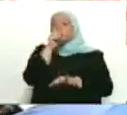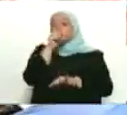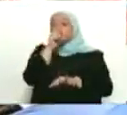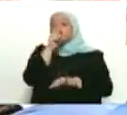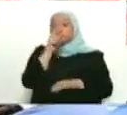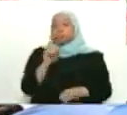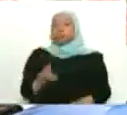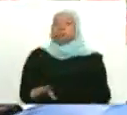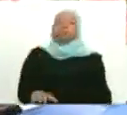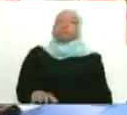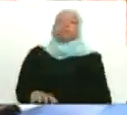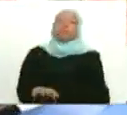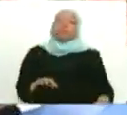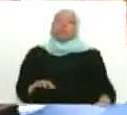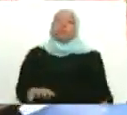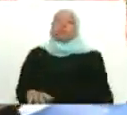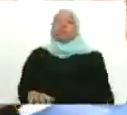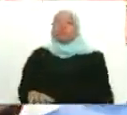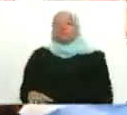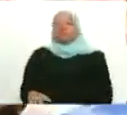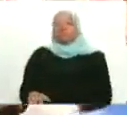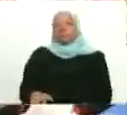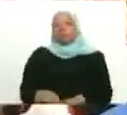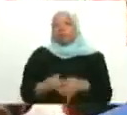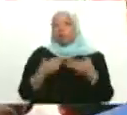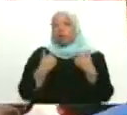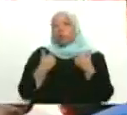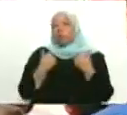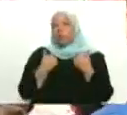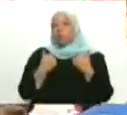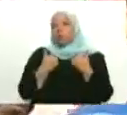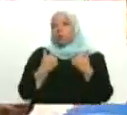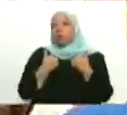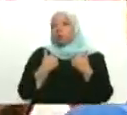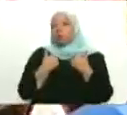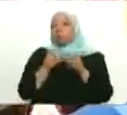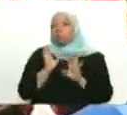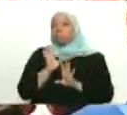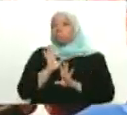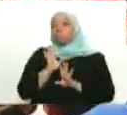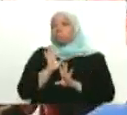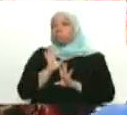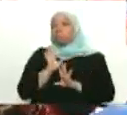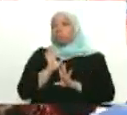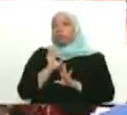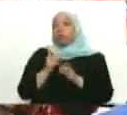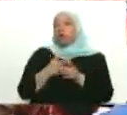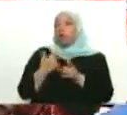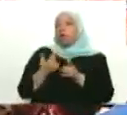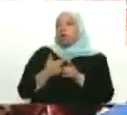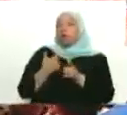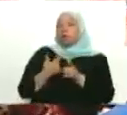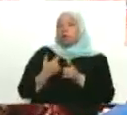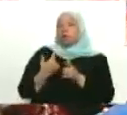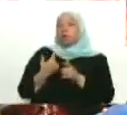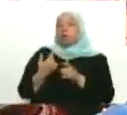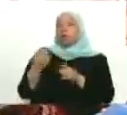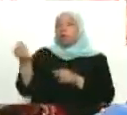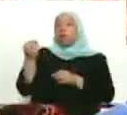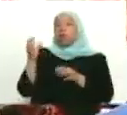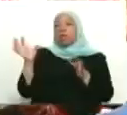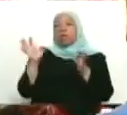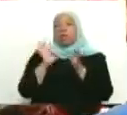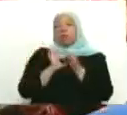Yo quiero que tú sufras. Es lo que es el lema de ellos. Por eso, hermanos y hermanas, les pido máxima